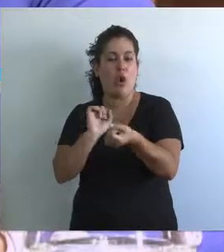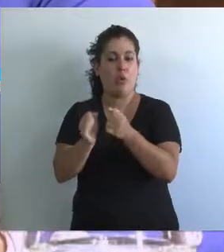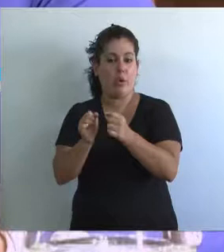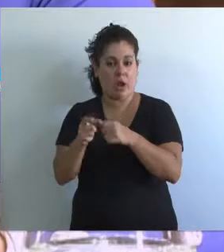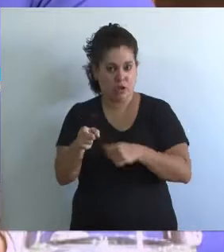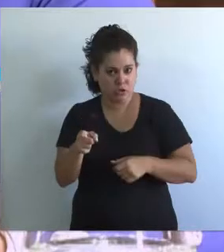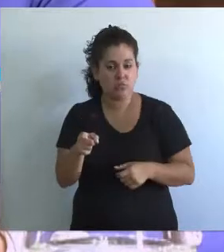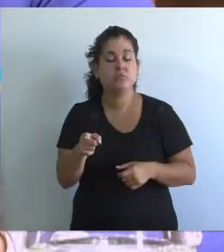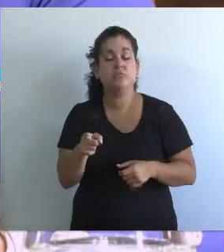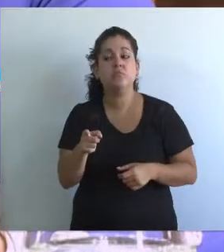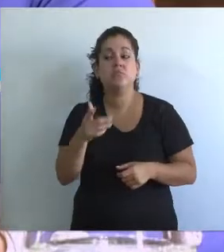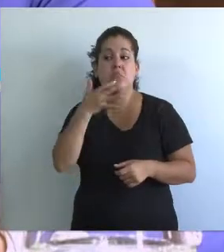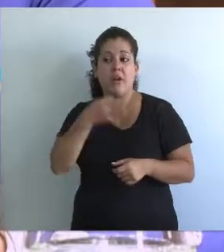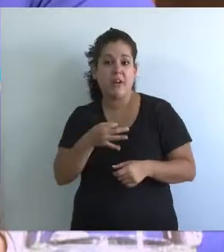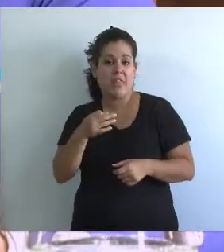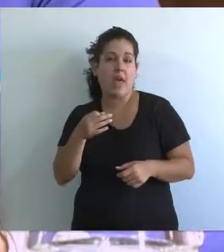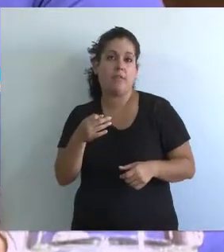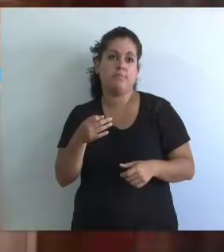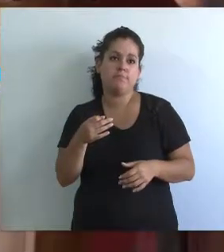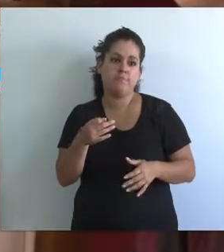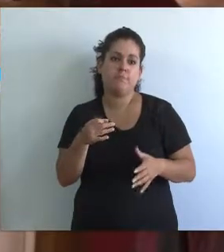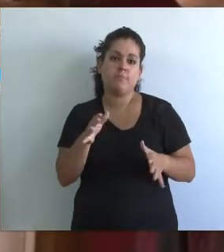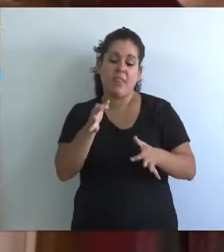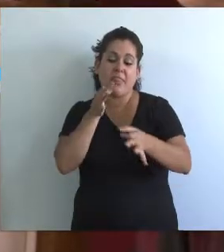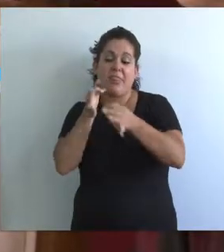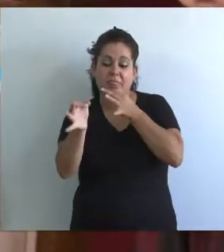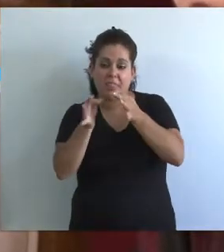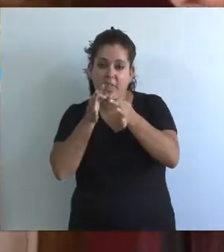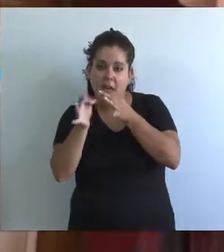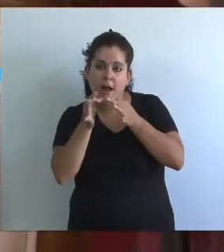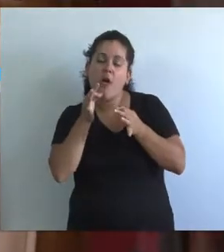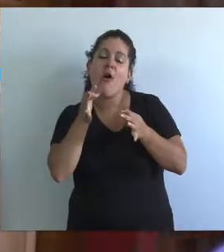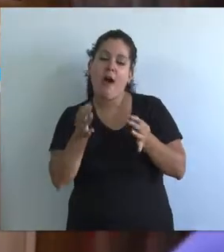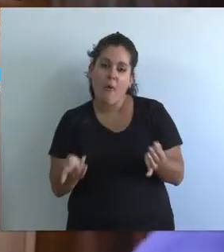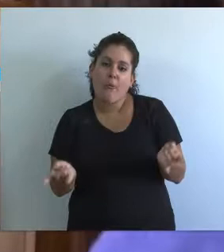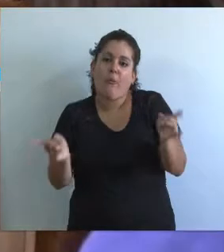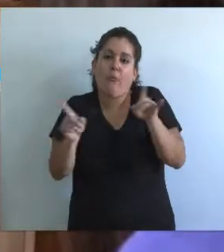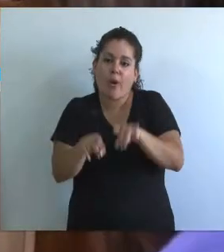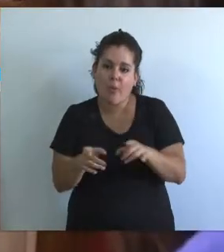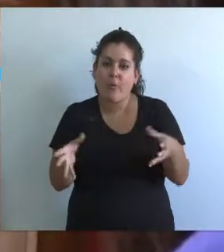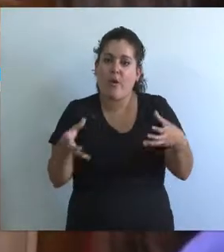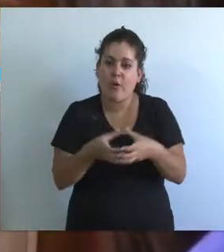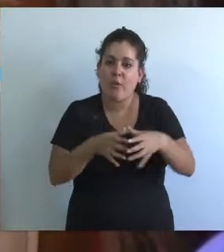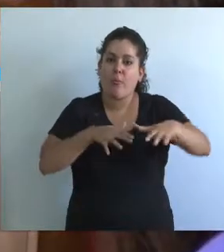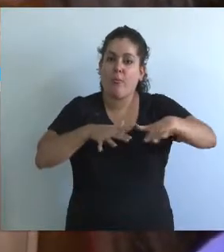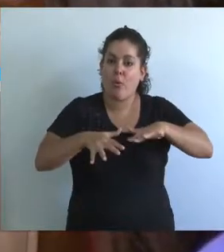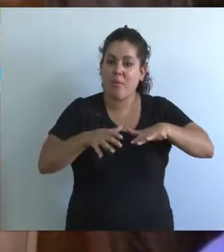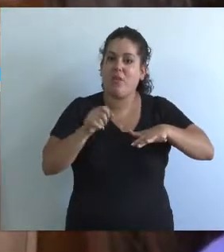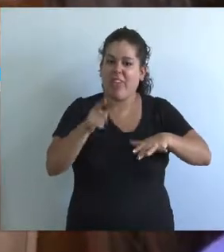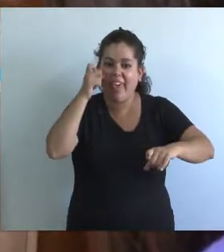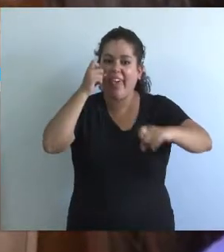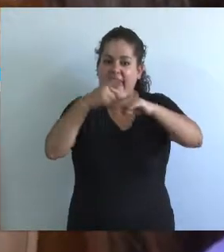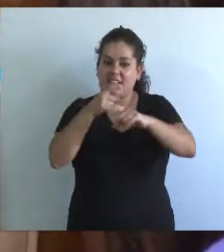YPFianos. Y realmente alrededor del diálogo se ha reconstituido un movimiento nacional de